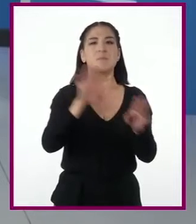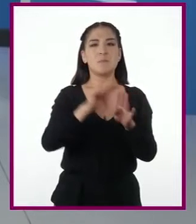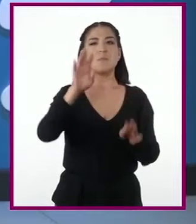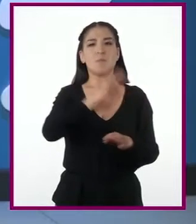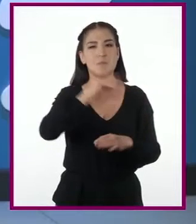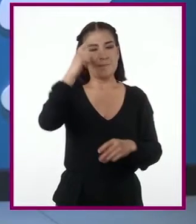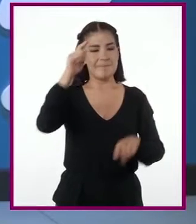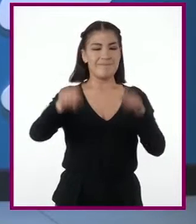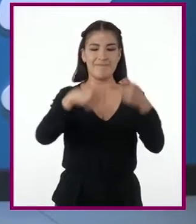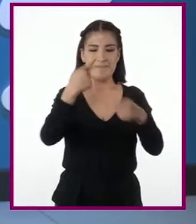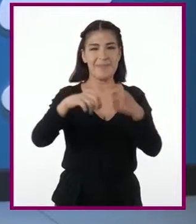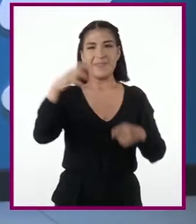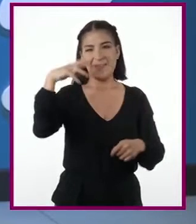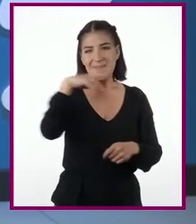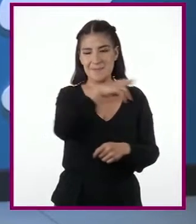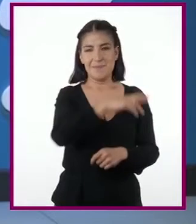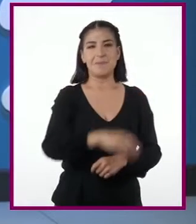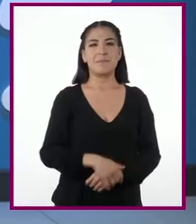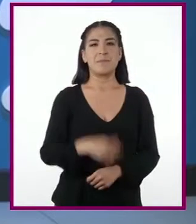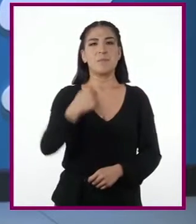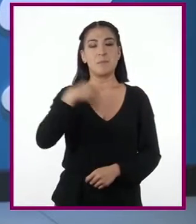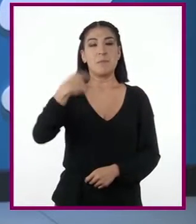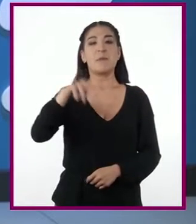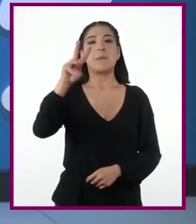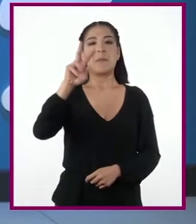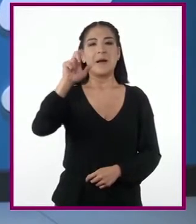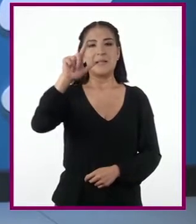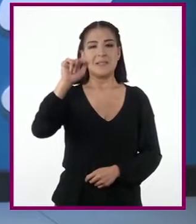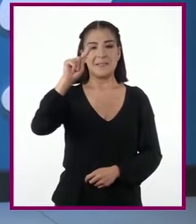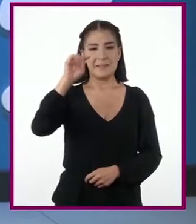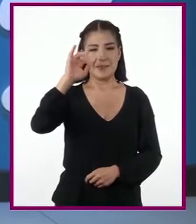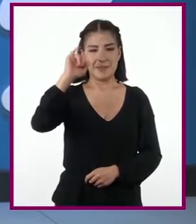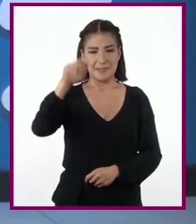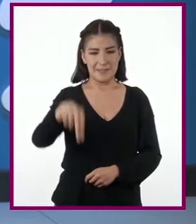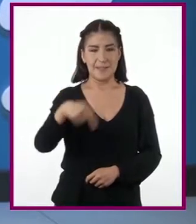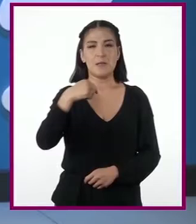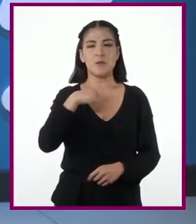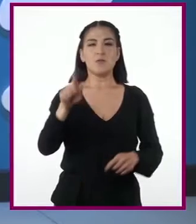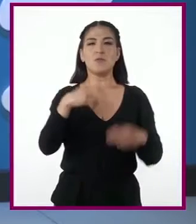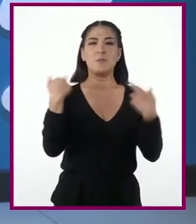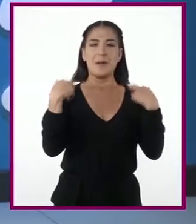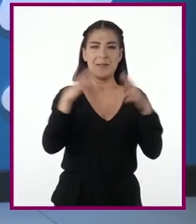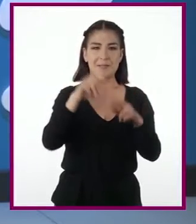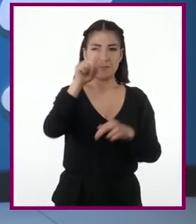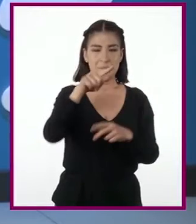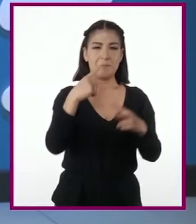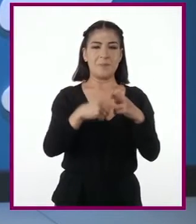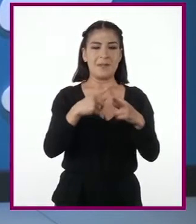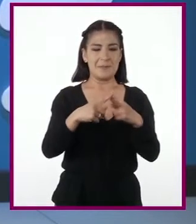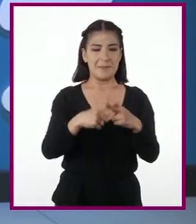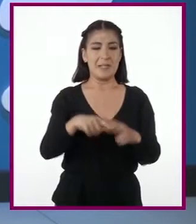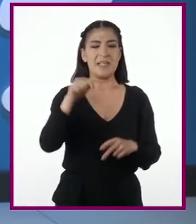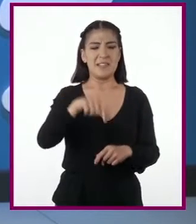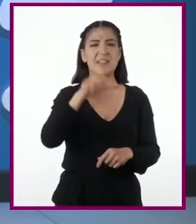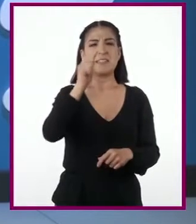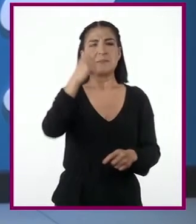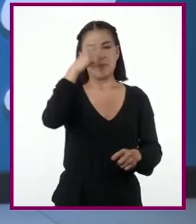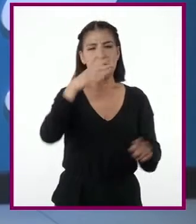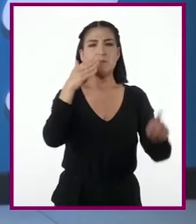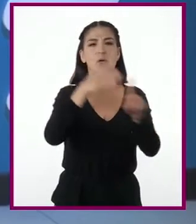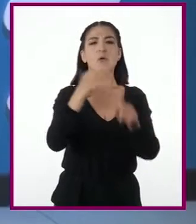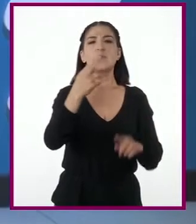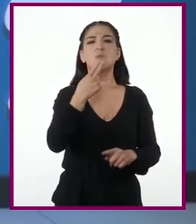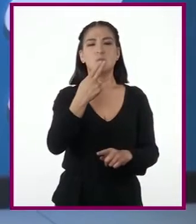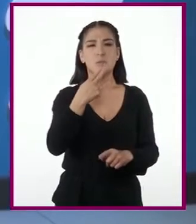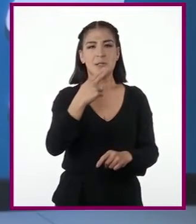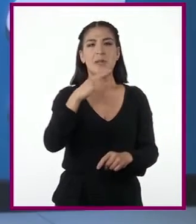pensamiento. Soy Alberto Valentín Carrillo Álvarez, su profesor de matemáticas. El propósito de esta sesión es usar